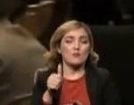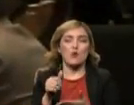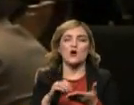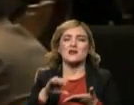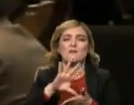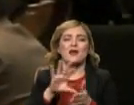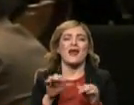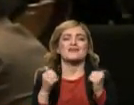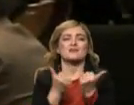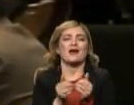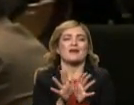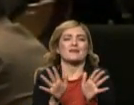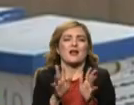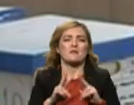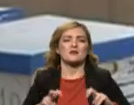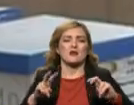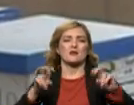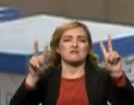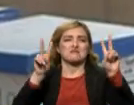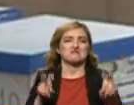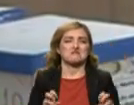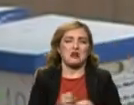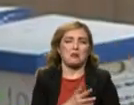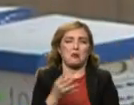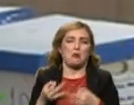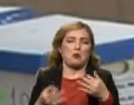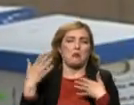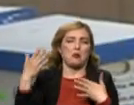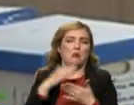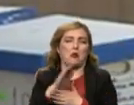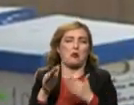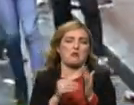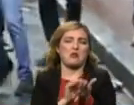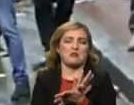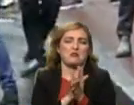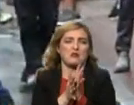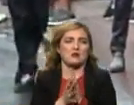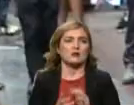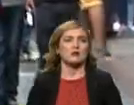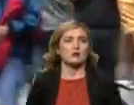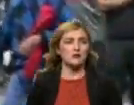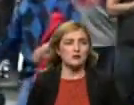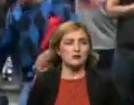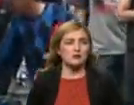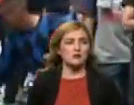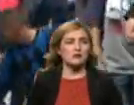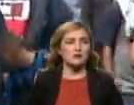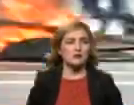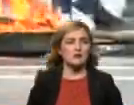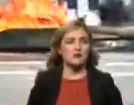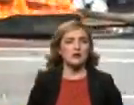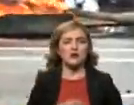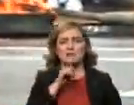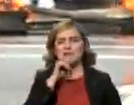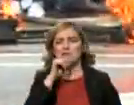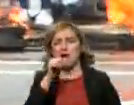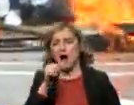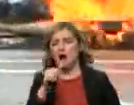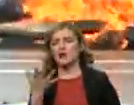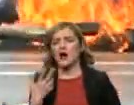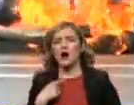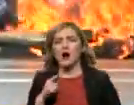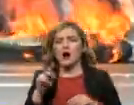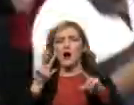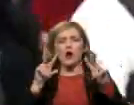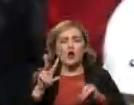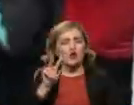Asamblea Nacional investigaron este tema, sin recomendar un juicio político en contra de ella. Insistió también en el sesgo y la falta de contundencia que hubo en el